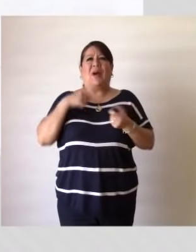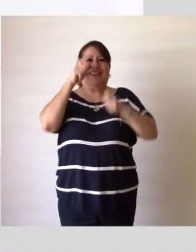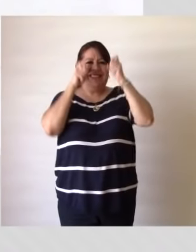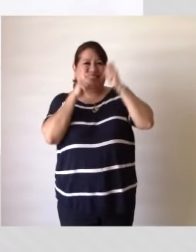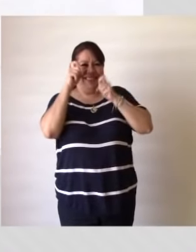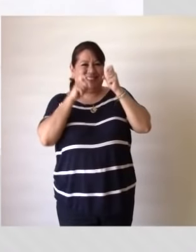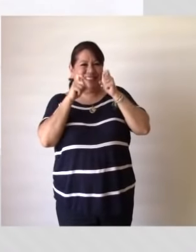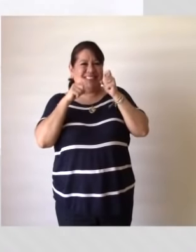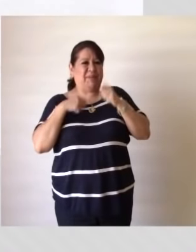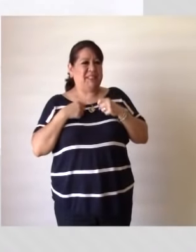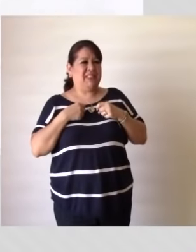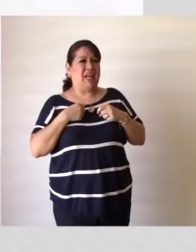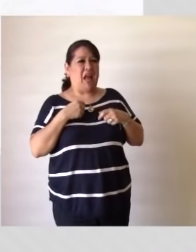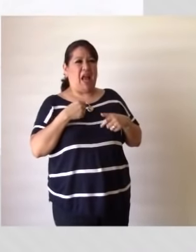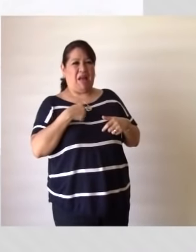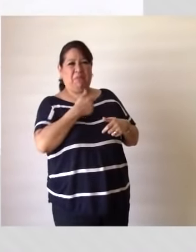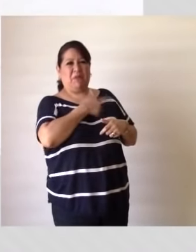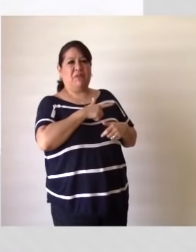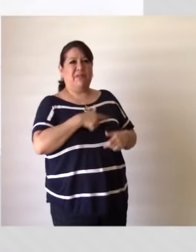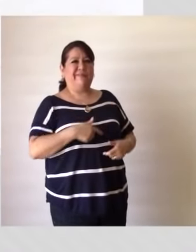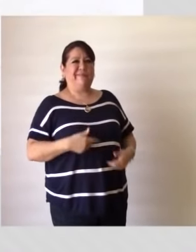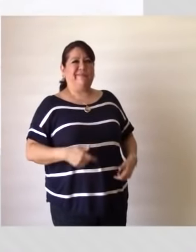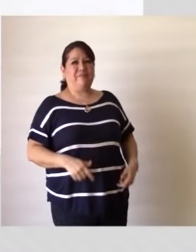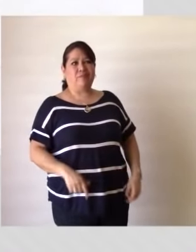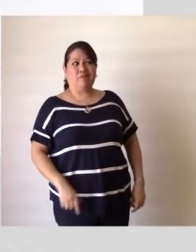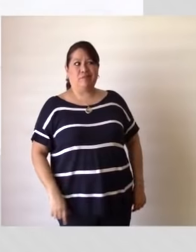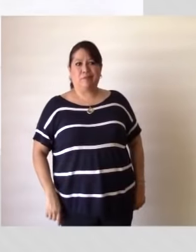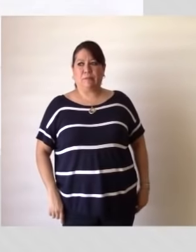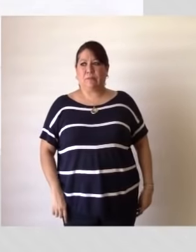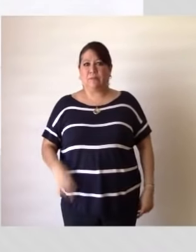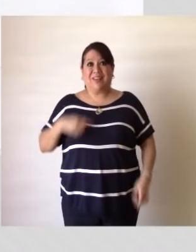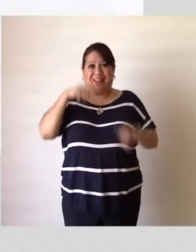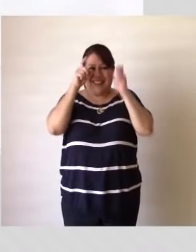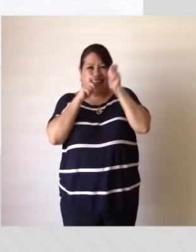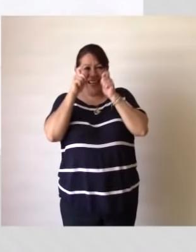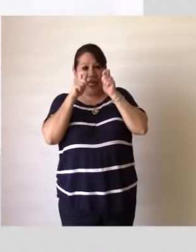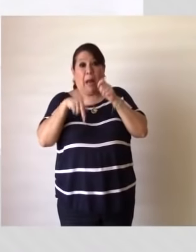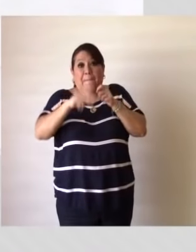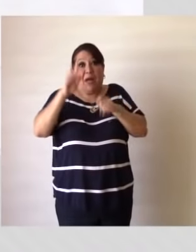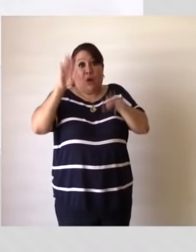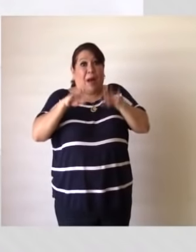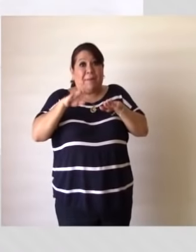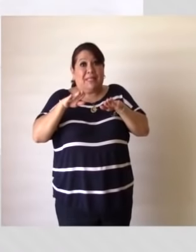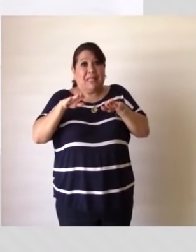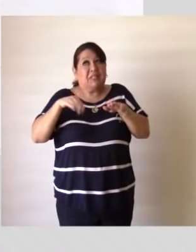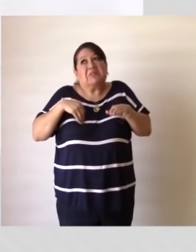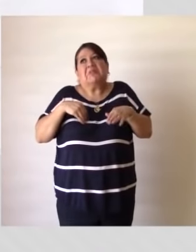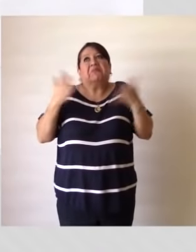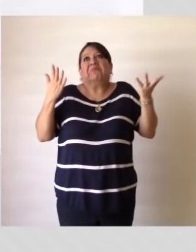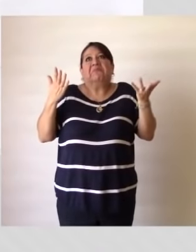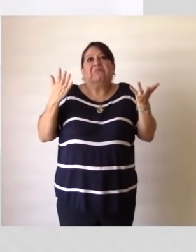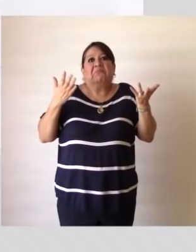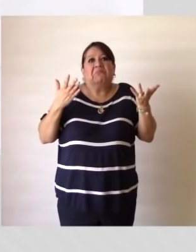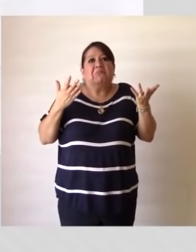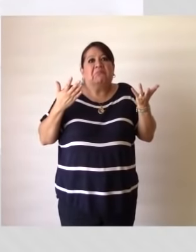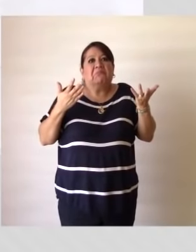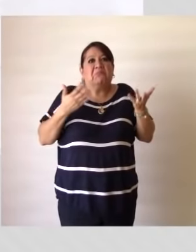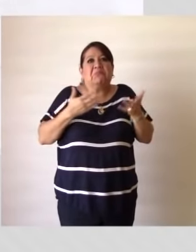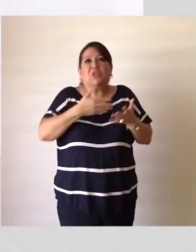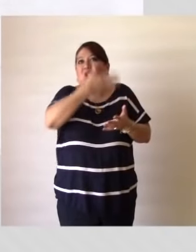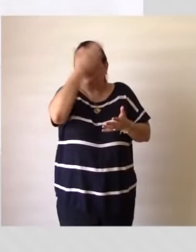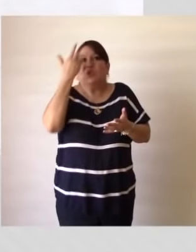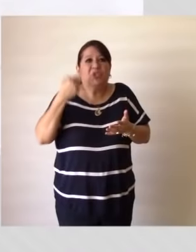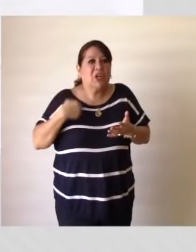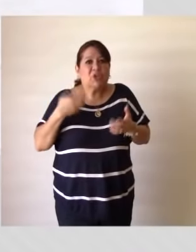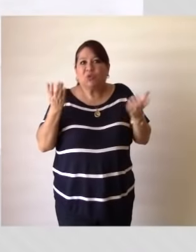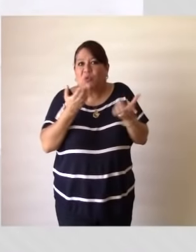sabes muchas veces ni siquiera nos damos cuenta que lo estamos haciendo está está tan arraigado en nosotros que yo no